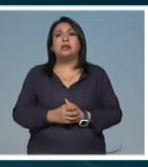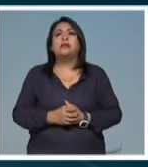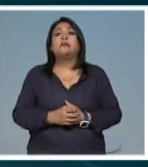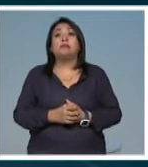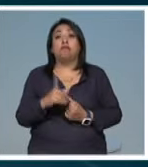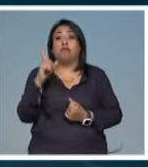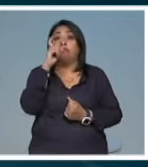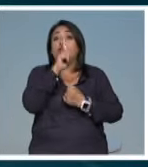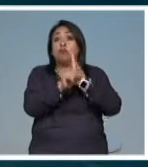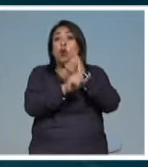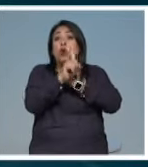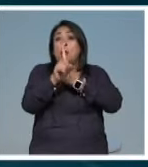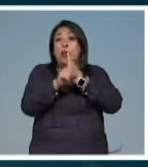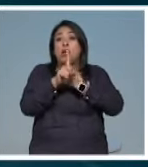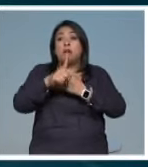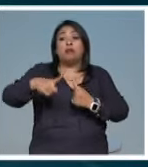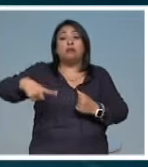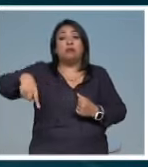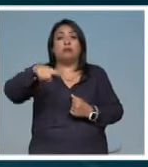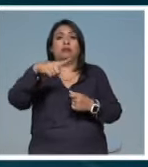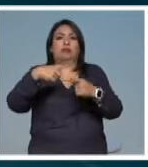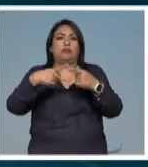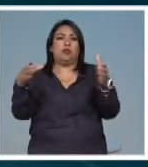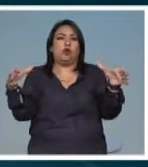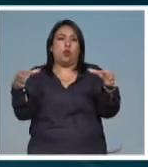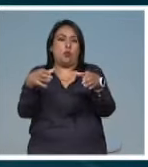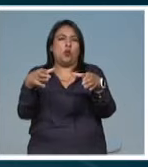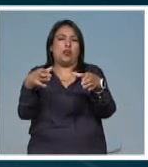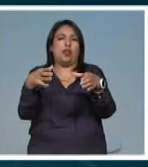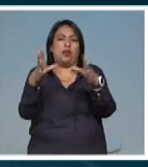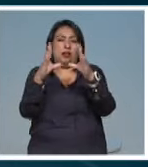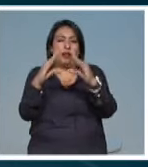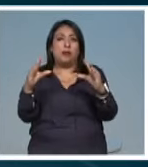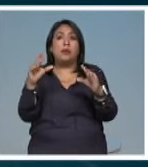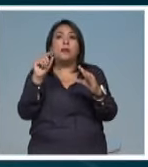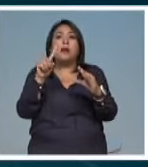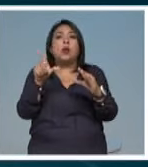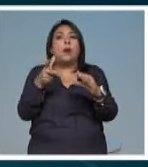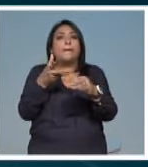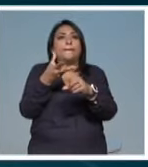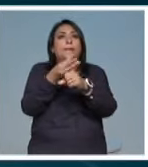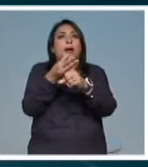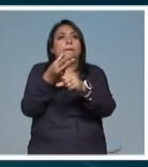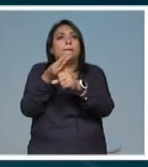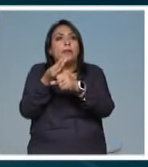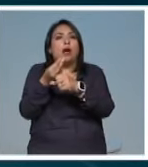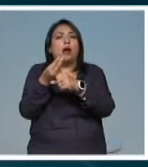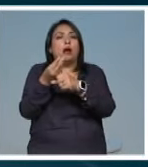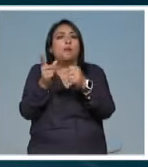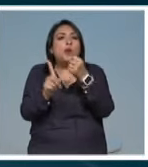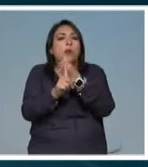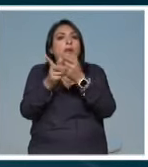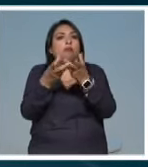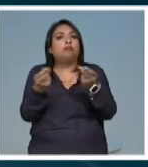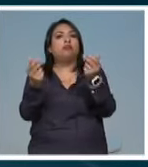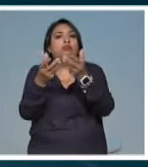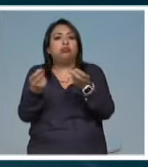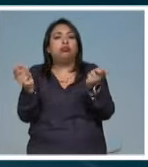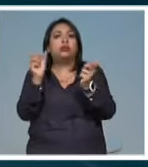las dificultades por las que van atravesando y cómo las van resolviendo, enfrentando.